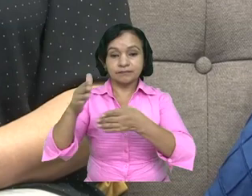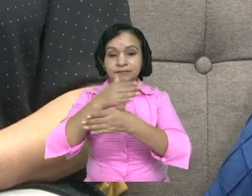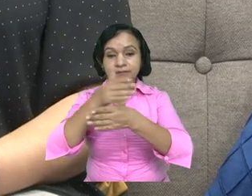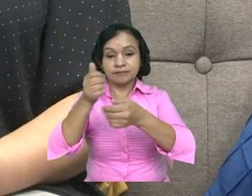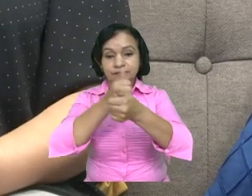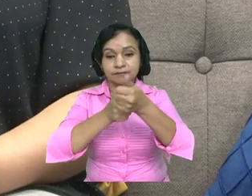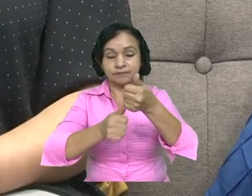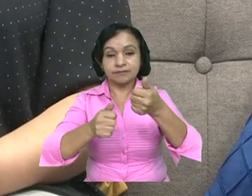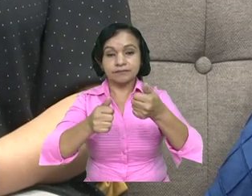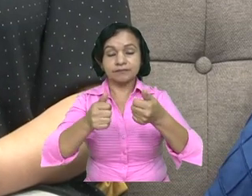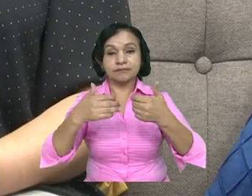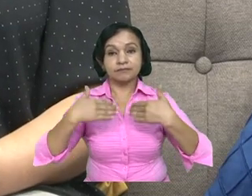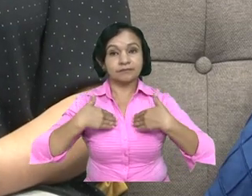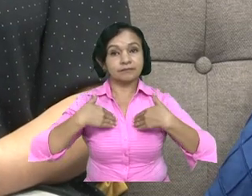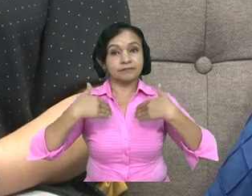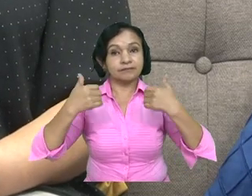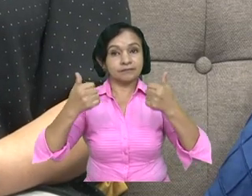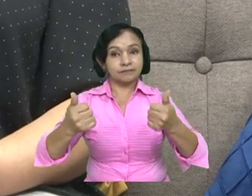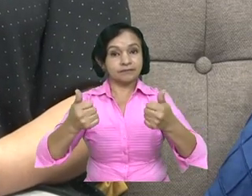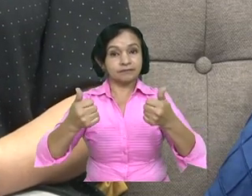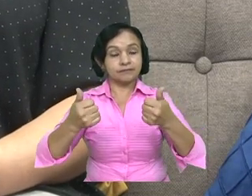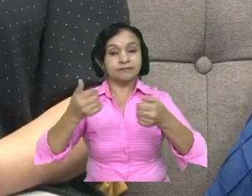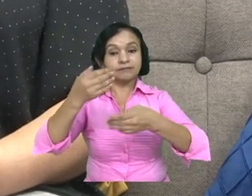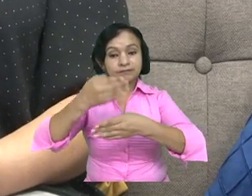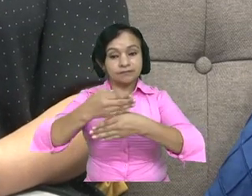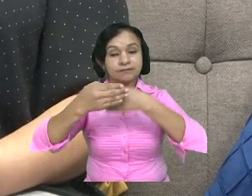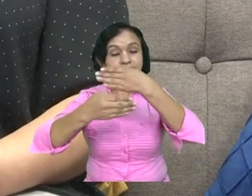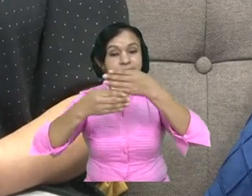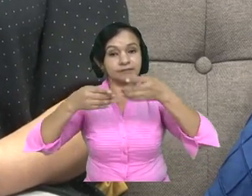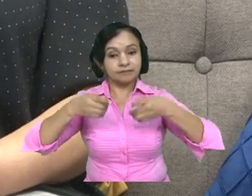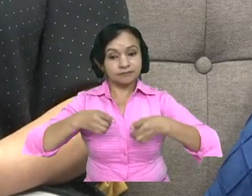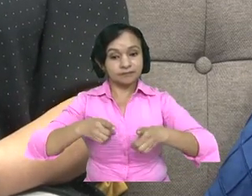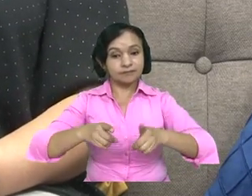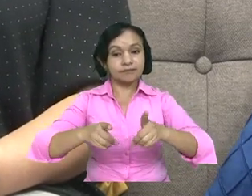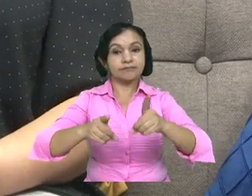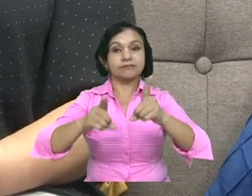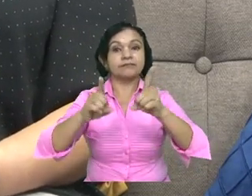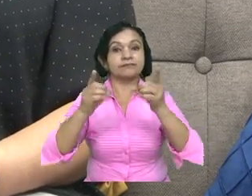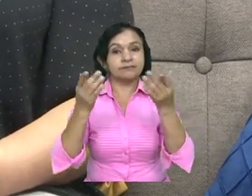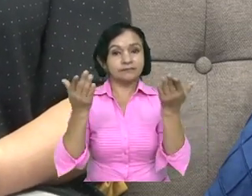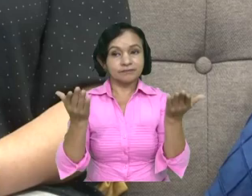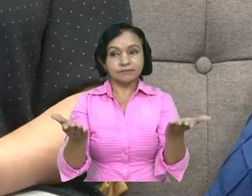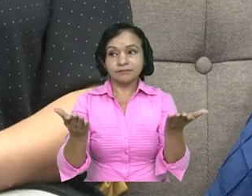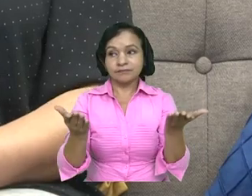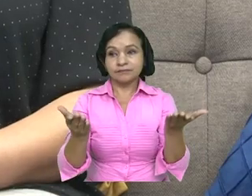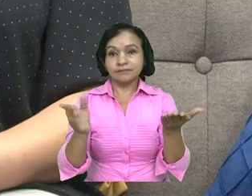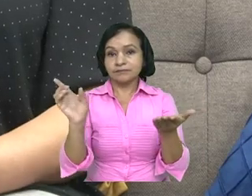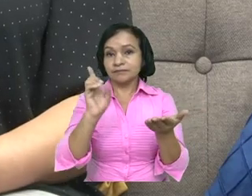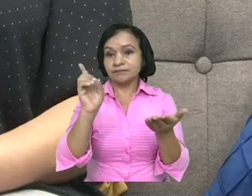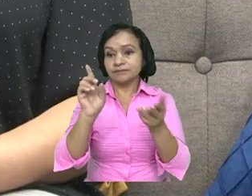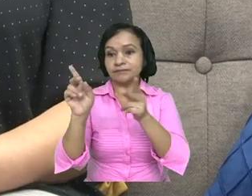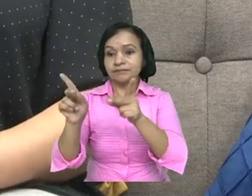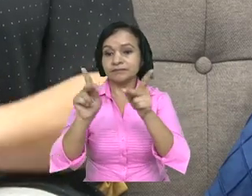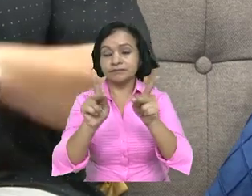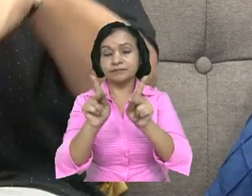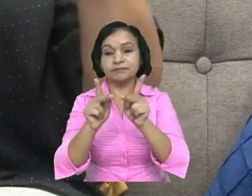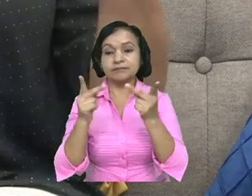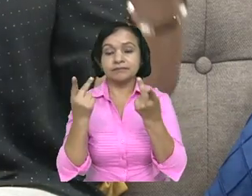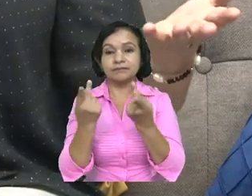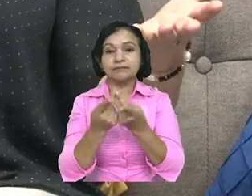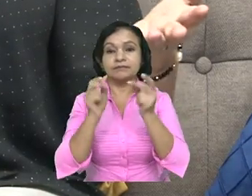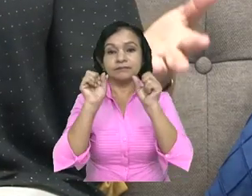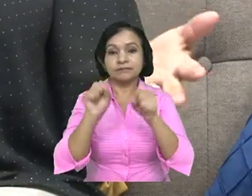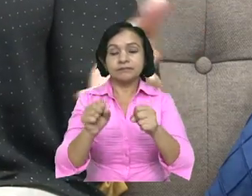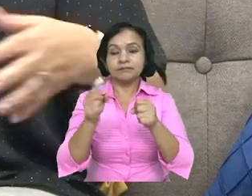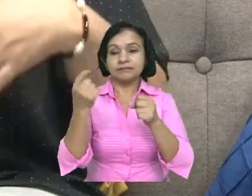Y esas subsedes de salud, ¿verdad?, son construcciones dignas, muy bonitas, donde la población pueda tener incluso